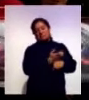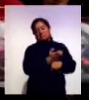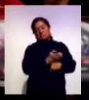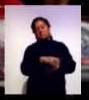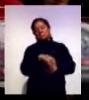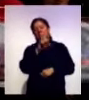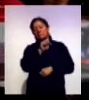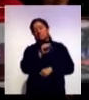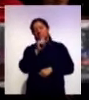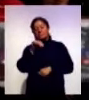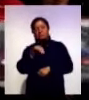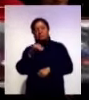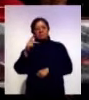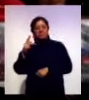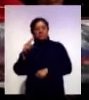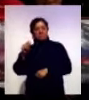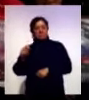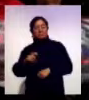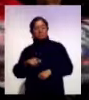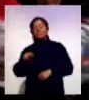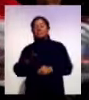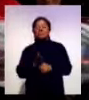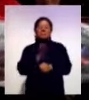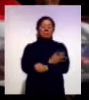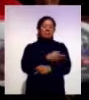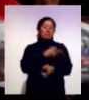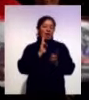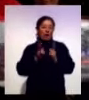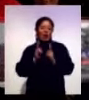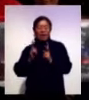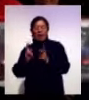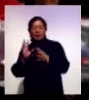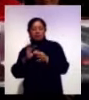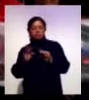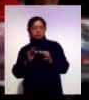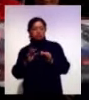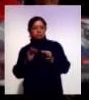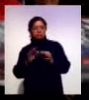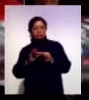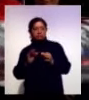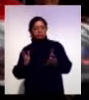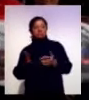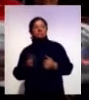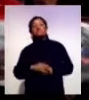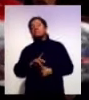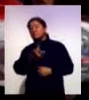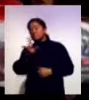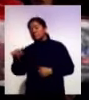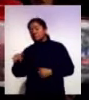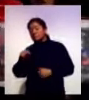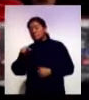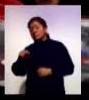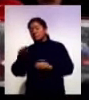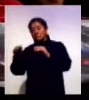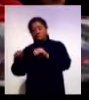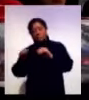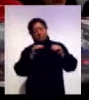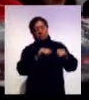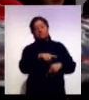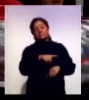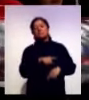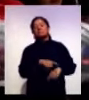Tepetumantitlán. Es decir, se les da una plática para donación, que ya se las dimos inicialmente. Después de eso, pasan con una licenciada en trabajo